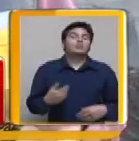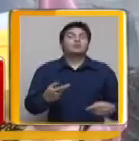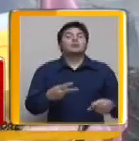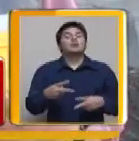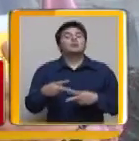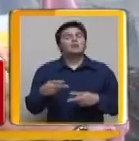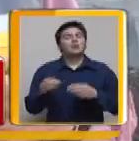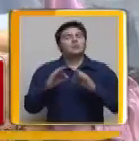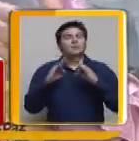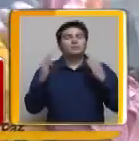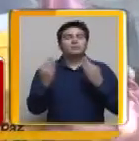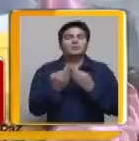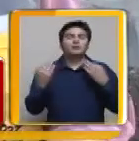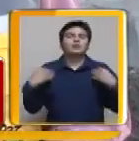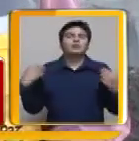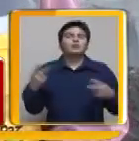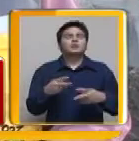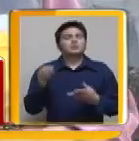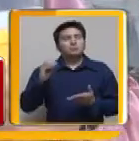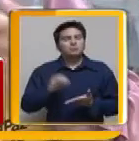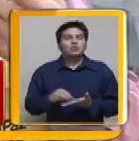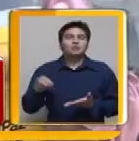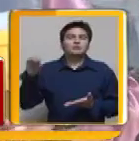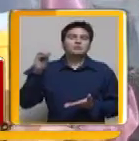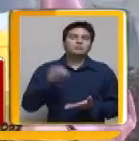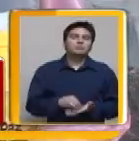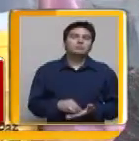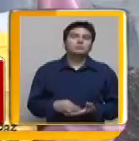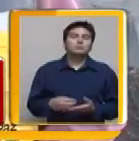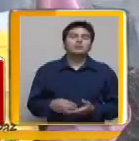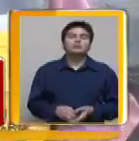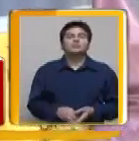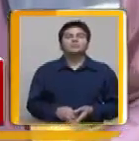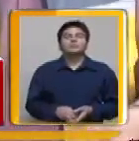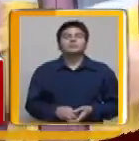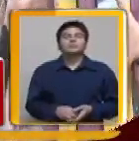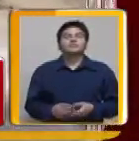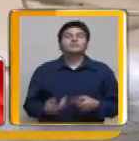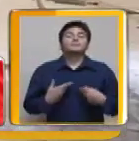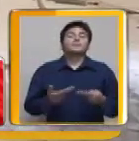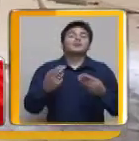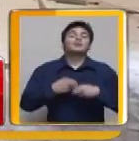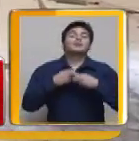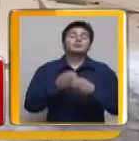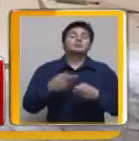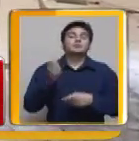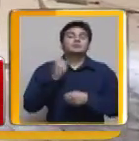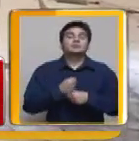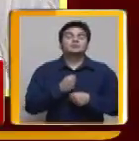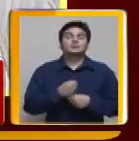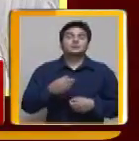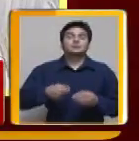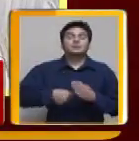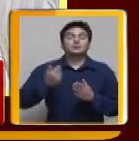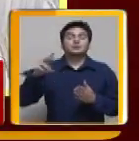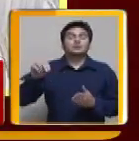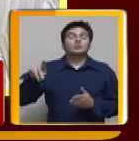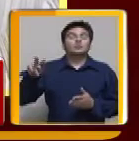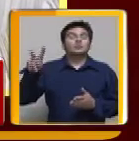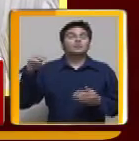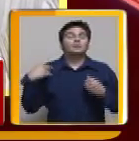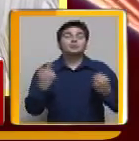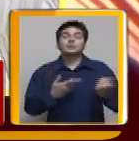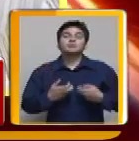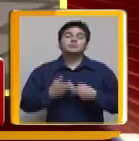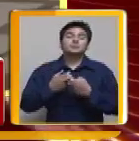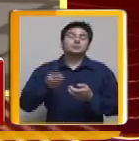de Protección a la Familia, Conciliación Ciudadana, la Fuerza Especial de Lucha contra el Crimen. Se prevé entregar esta obra el mes de noviembre.